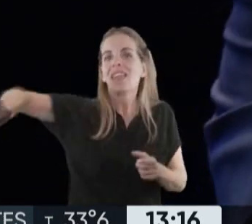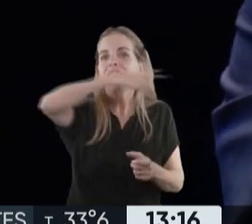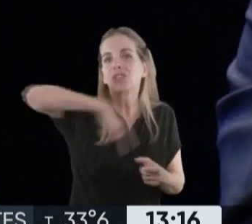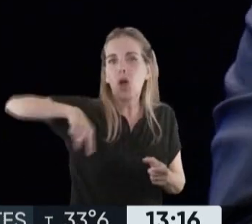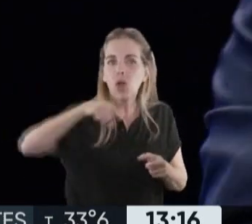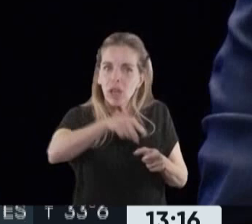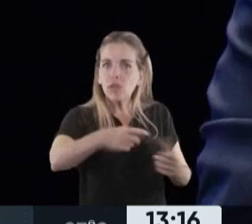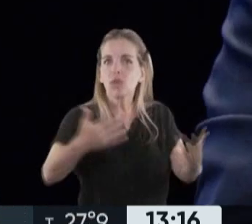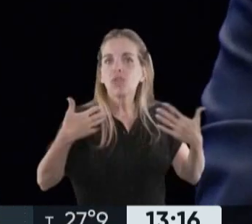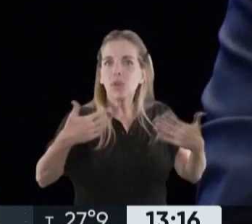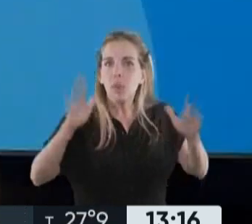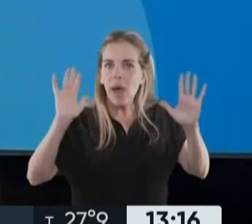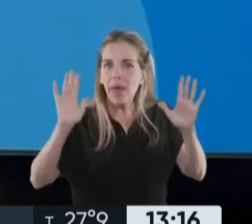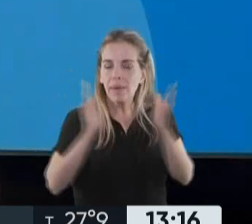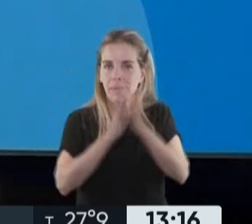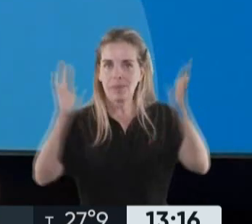hacerlo posible.